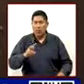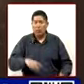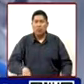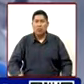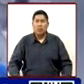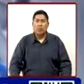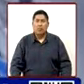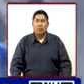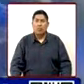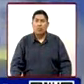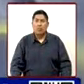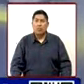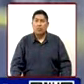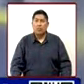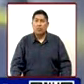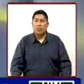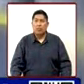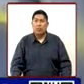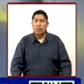4962BRG.